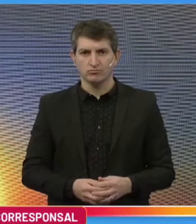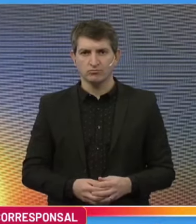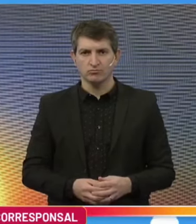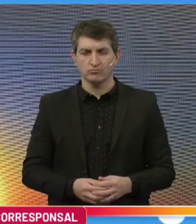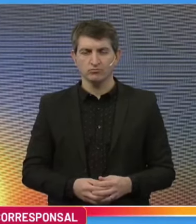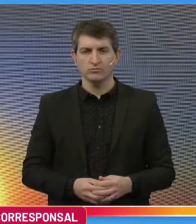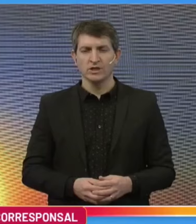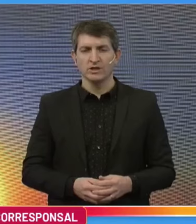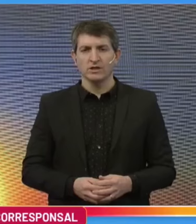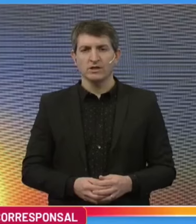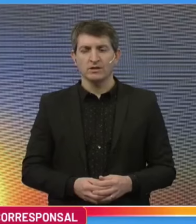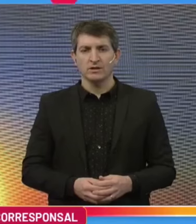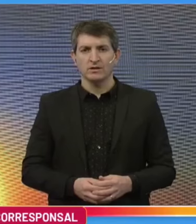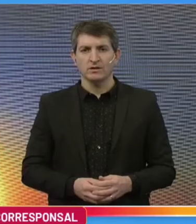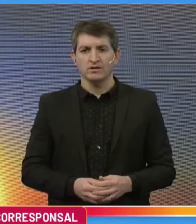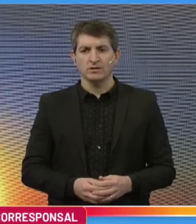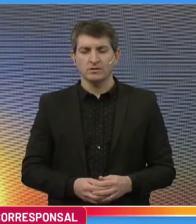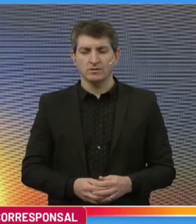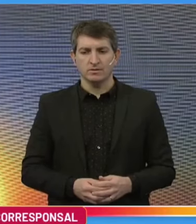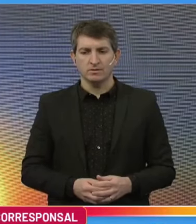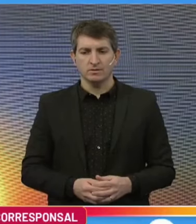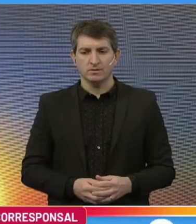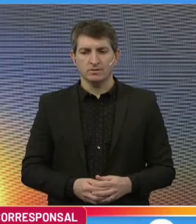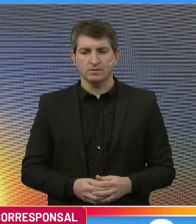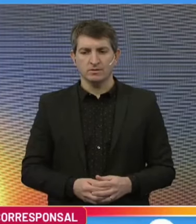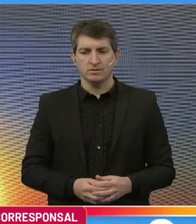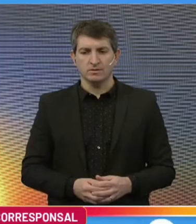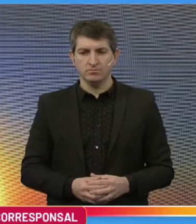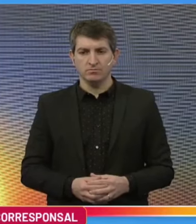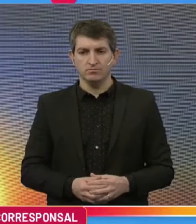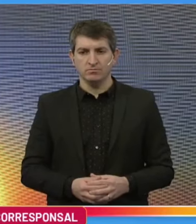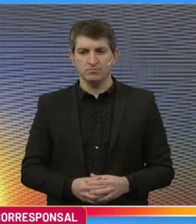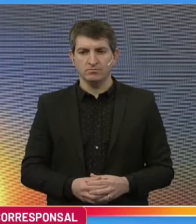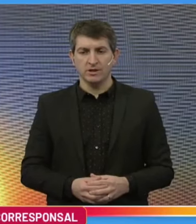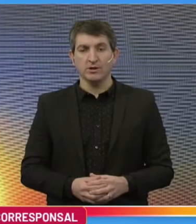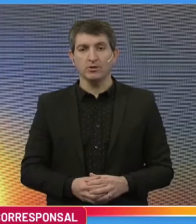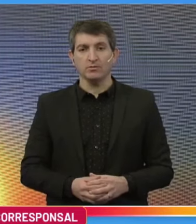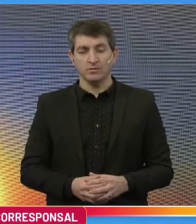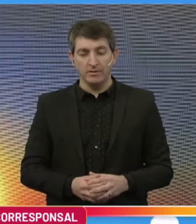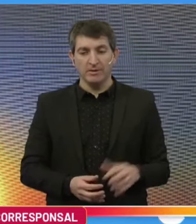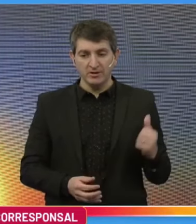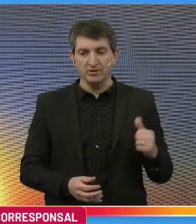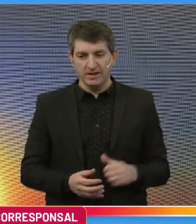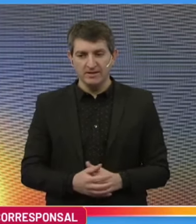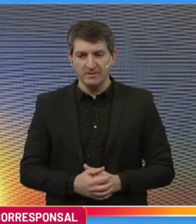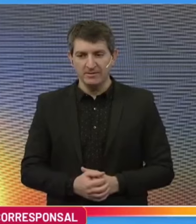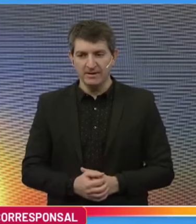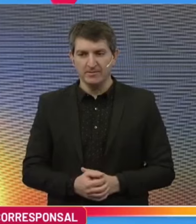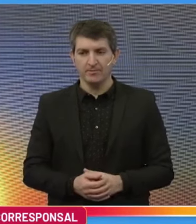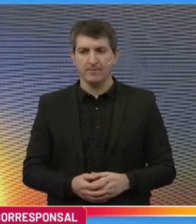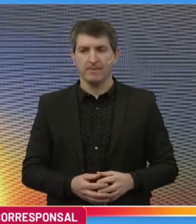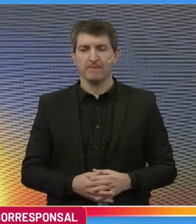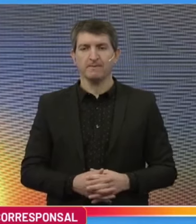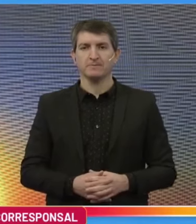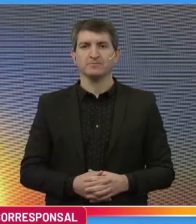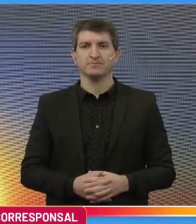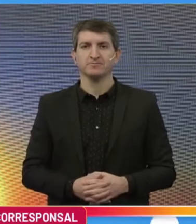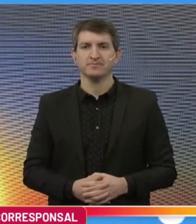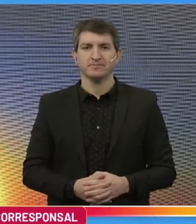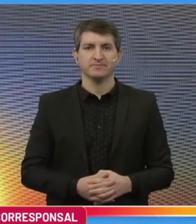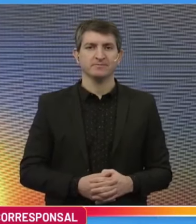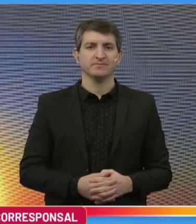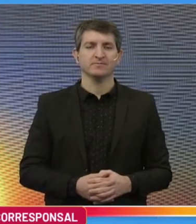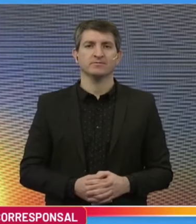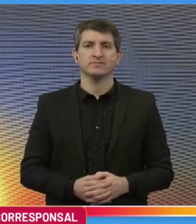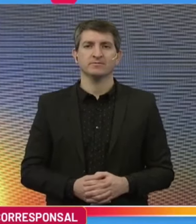ser muy graves No justamente pero de todas maneras sí decime no a ver que me